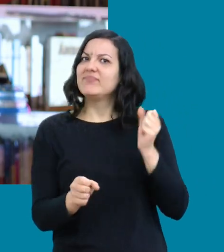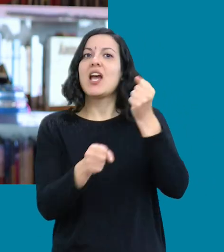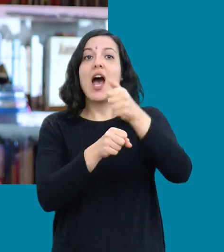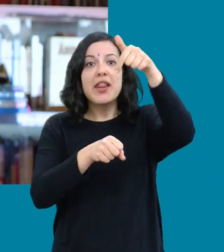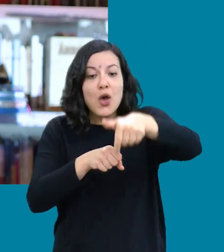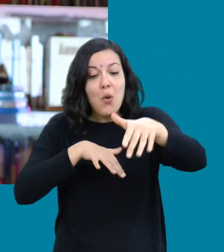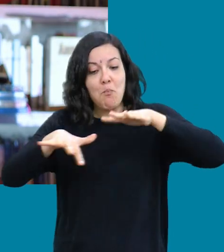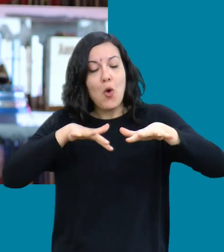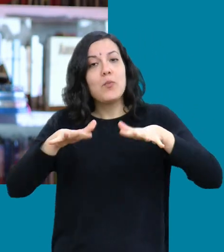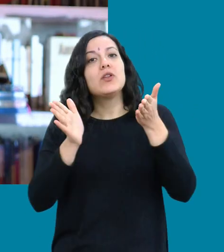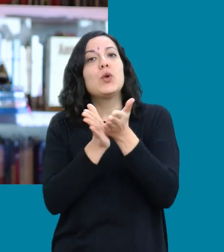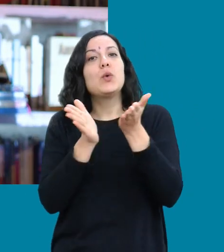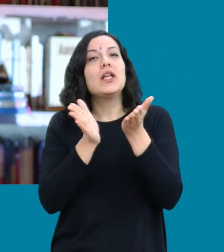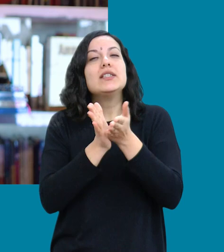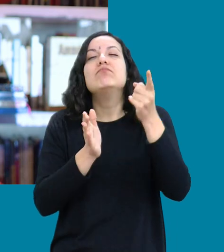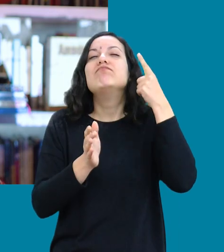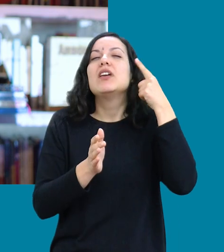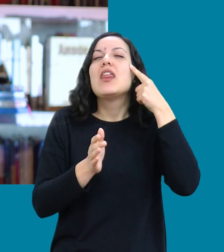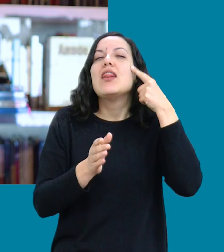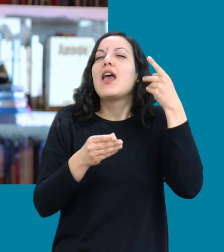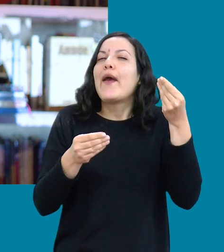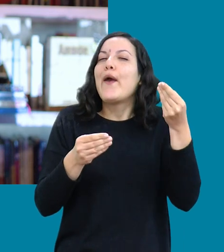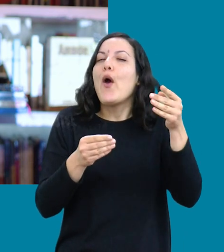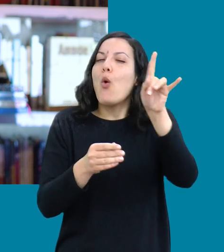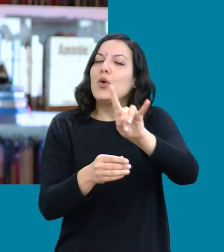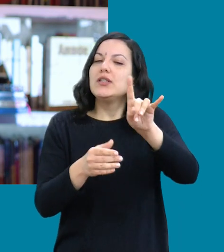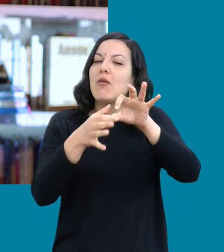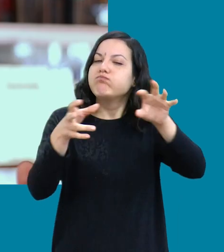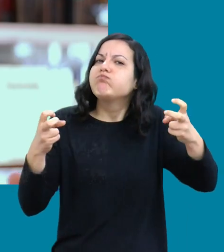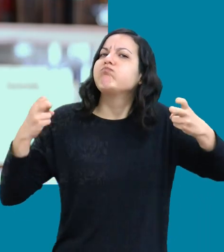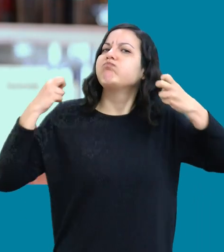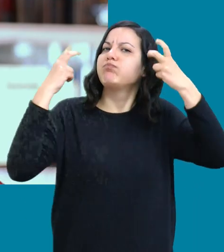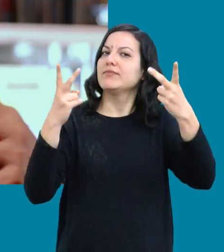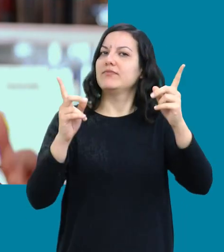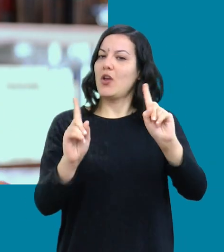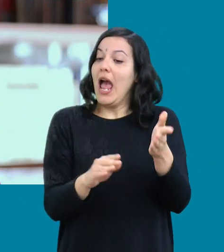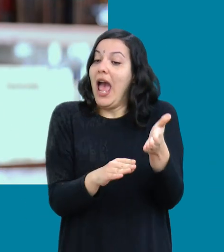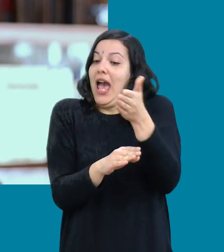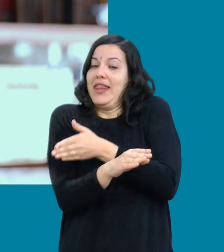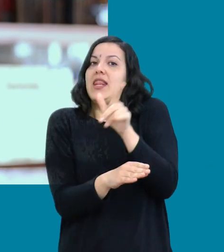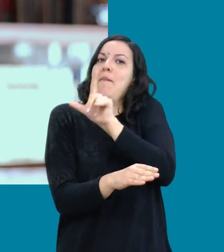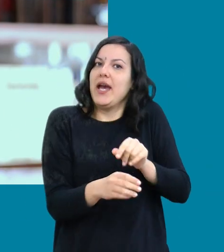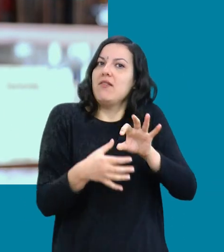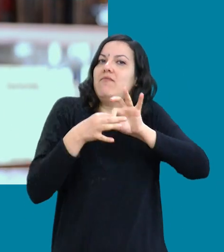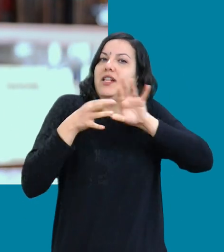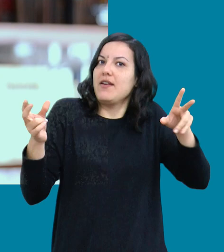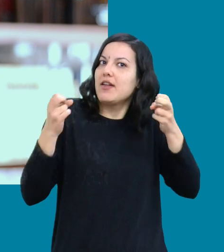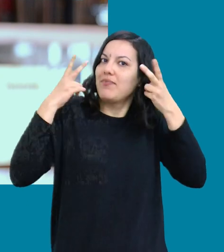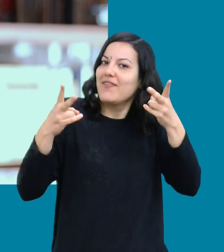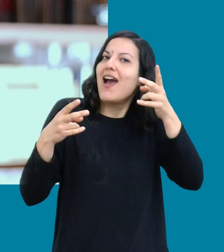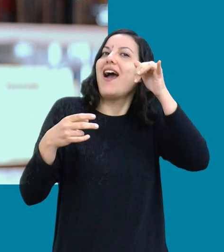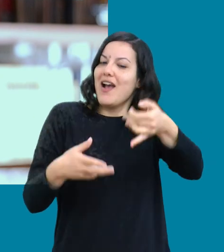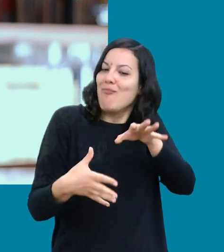movimiento estudiantil ronda sobre la idea de que no habrá universidad emancipada, sino cuando haya un país emancipado. Por